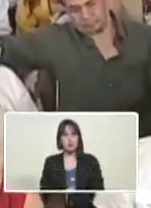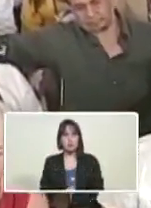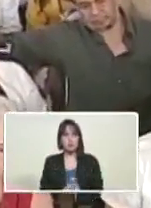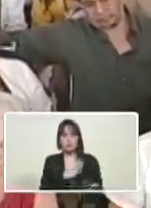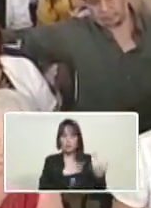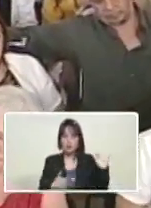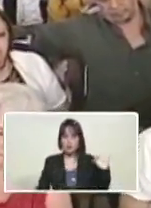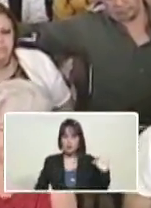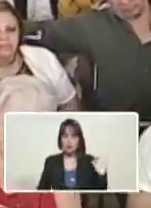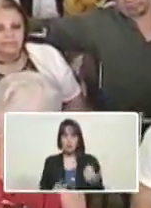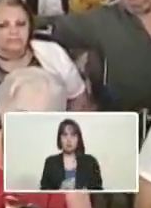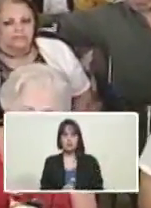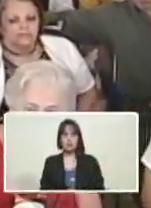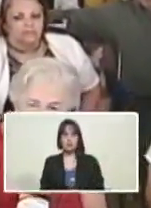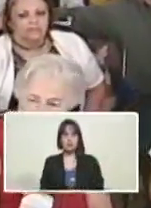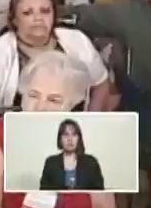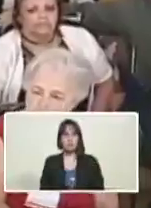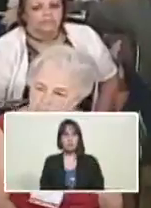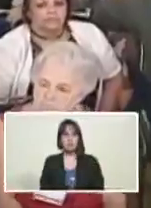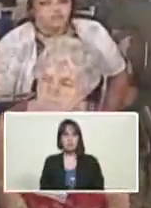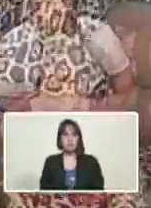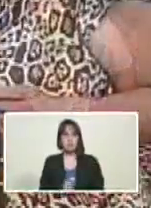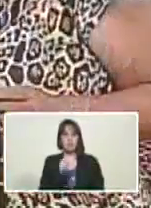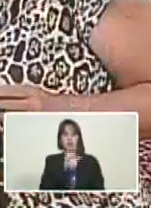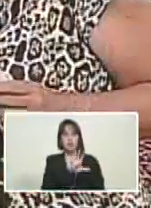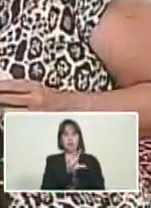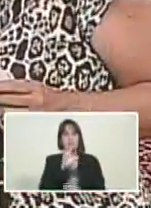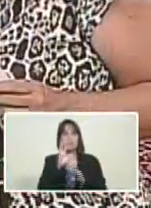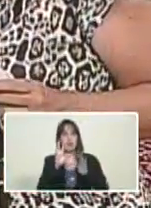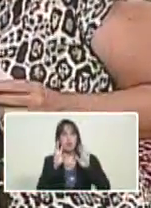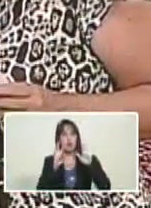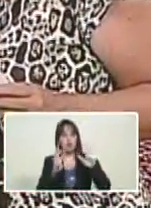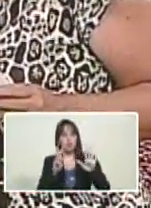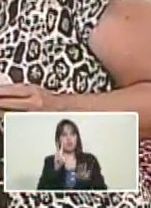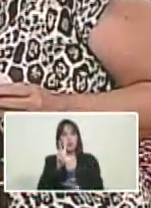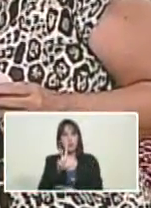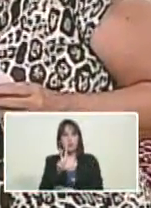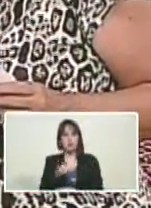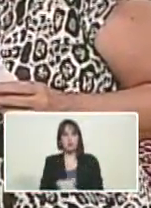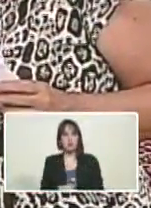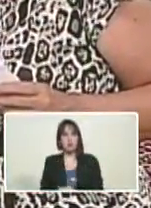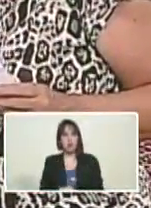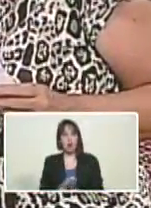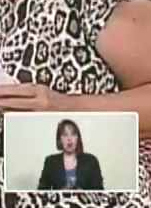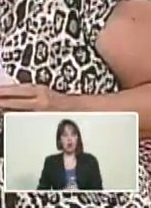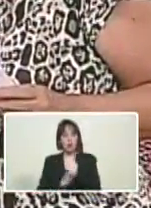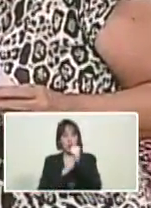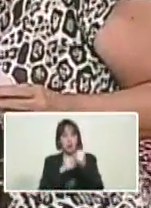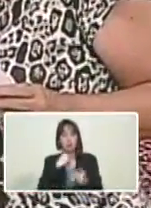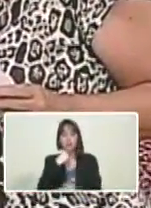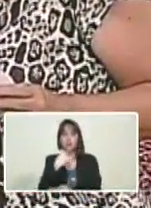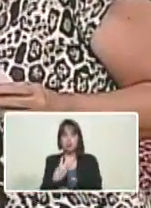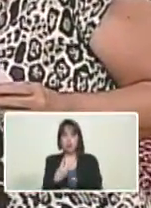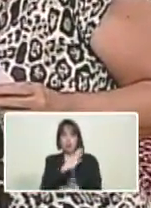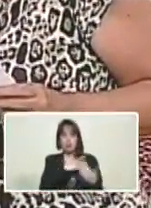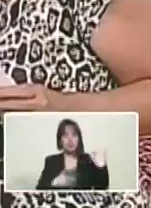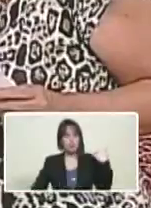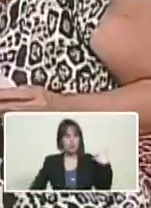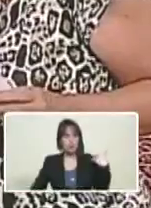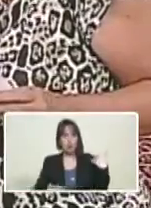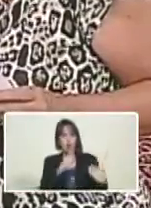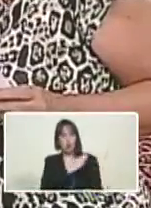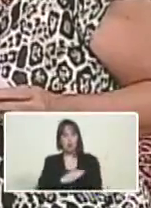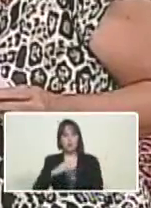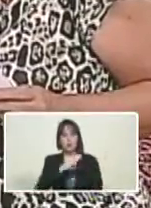Presidente, en nuestras 593 así, los delegados, presidente, los voceros presidenciales, los comités